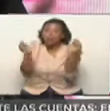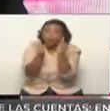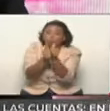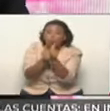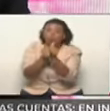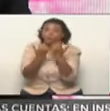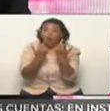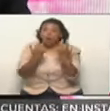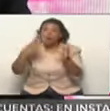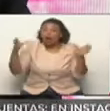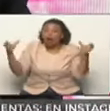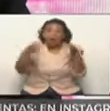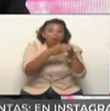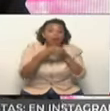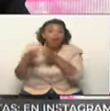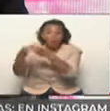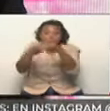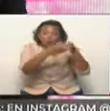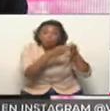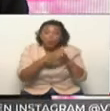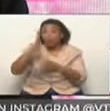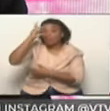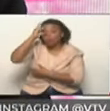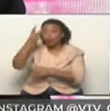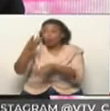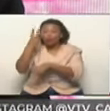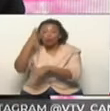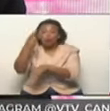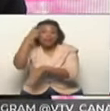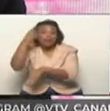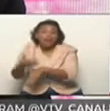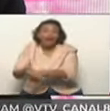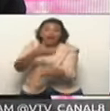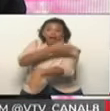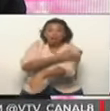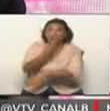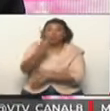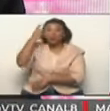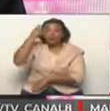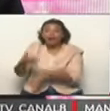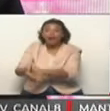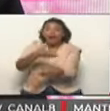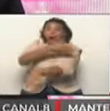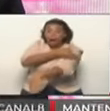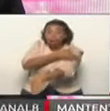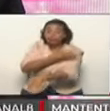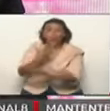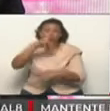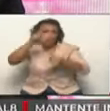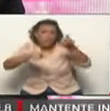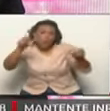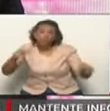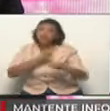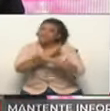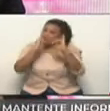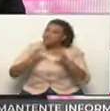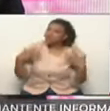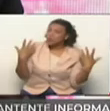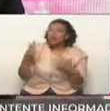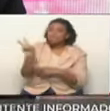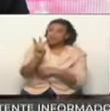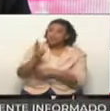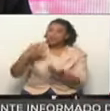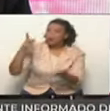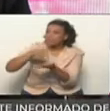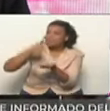sé cuántas reuniones. Delcy se fue 2 días antes. Por eso mucha gente estaba feliz. Bueno, Venezuela